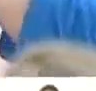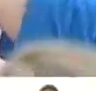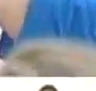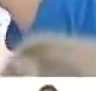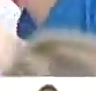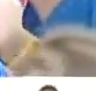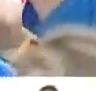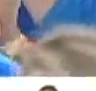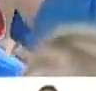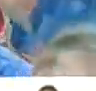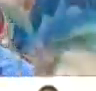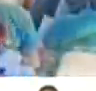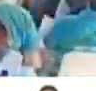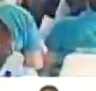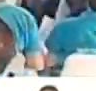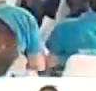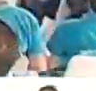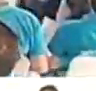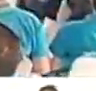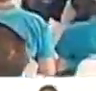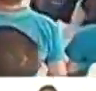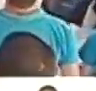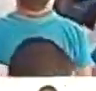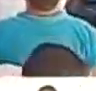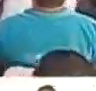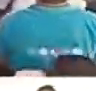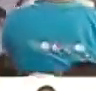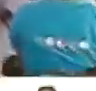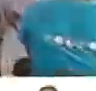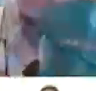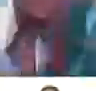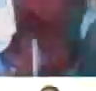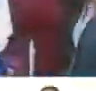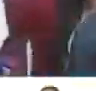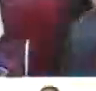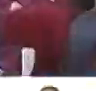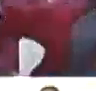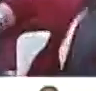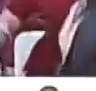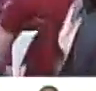¡Leales siempre! ¡Leales siempre!